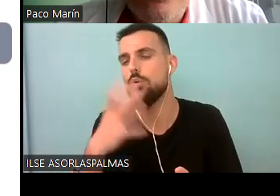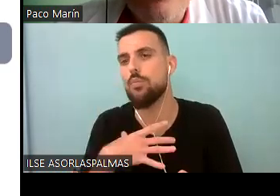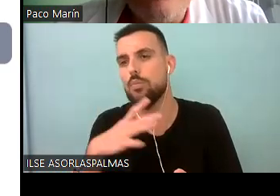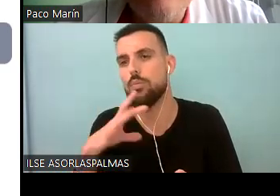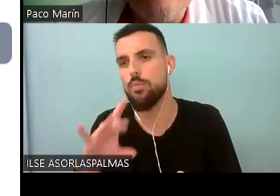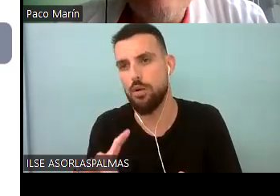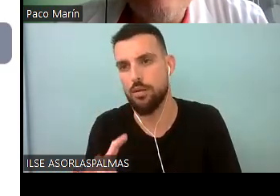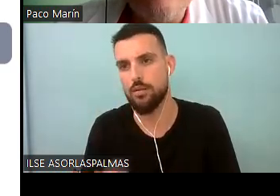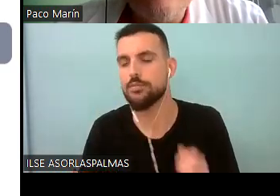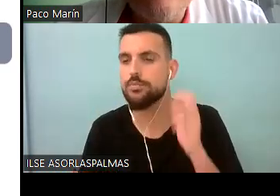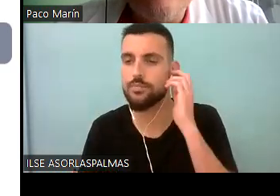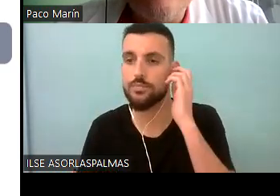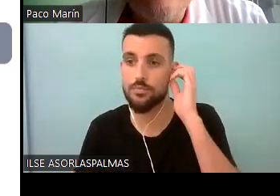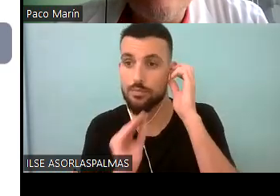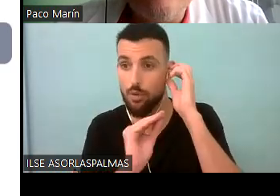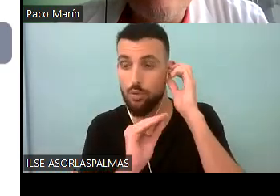ginkgo biloba?